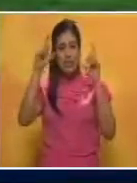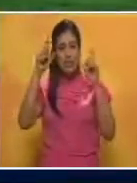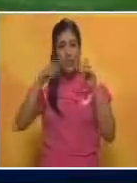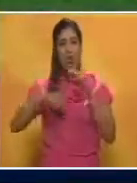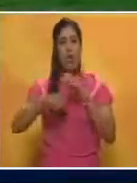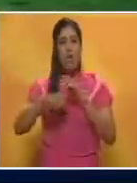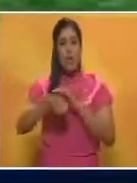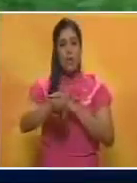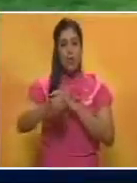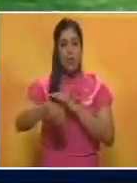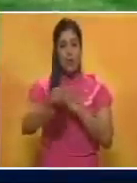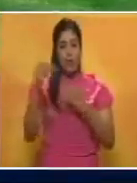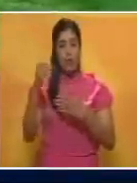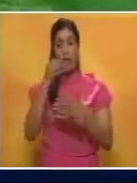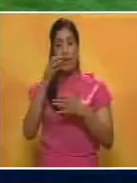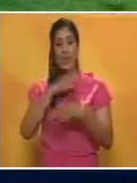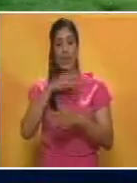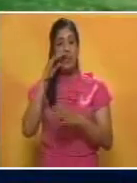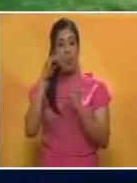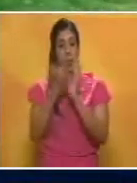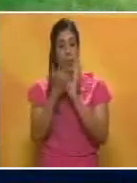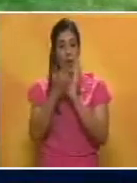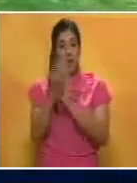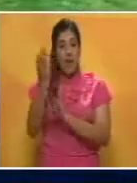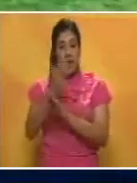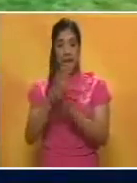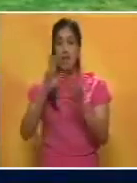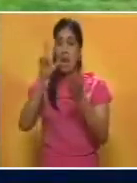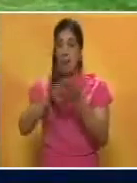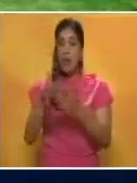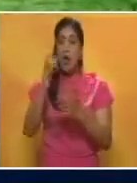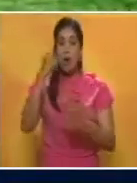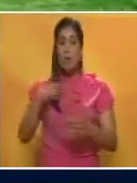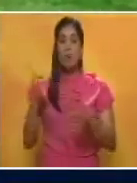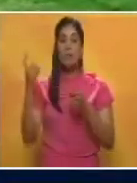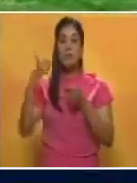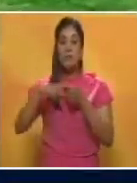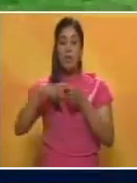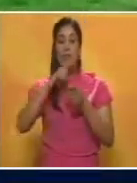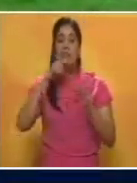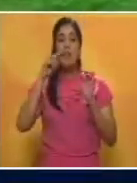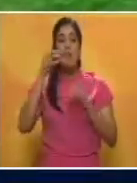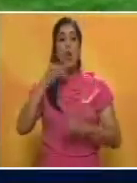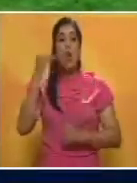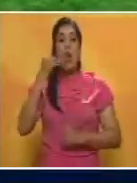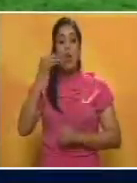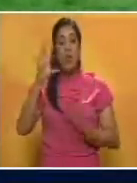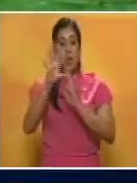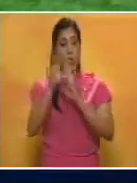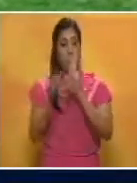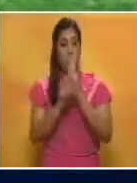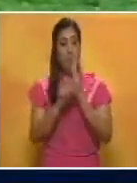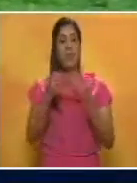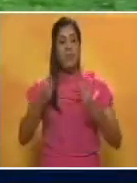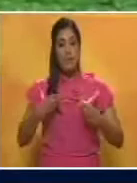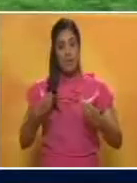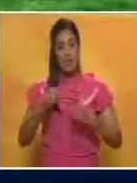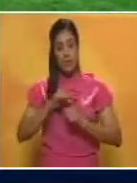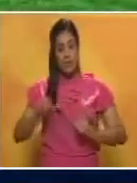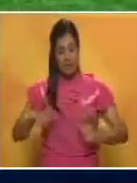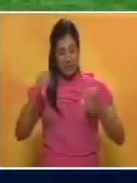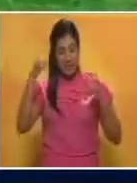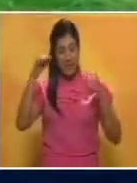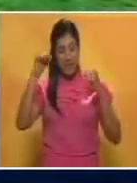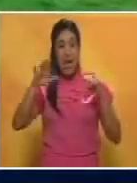formación del Benfica. Tras haber pasado una prueba en primavera, el chico forma parte de las categorías jóvenes del club y vivirá en la academia hasta